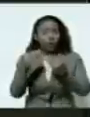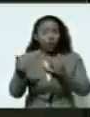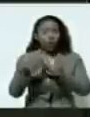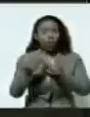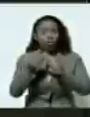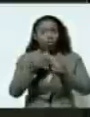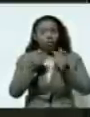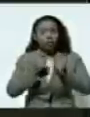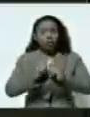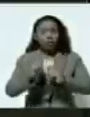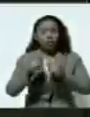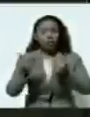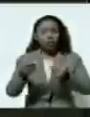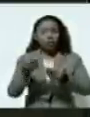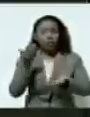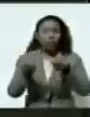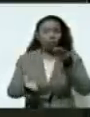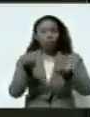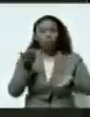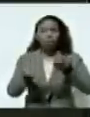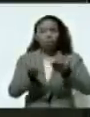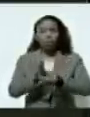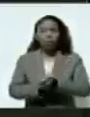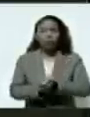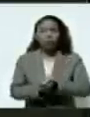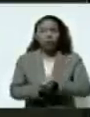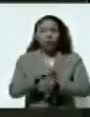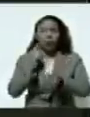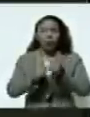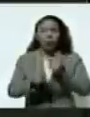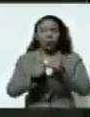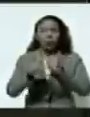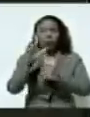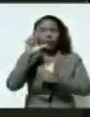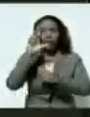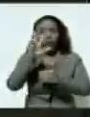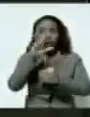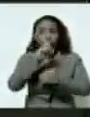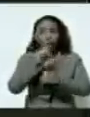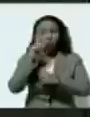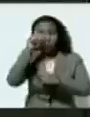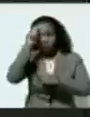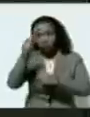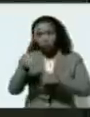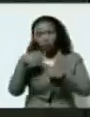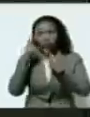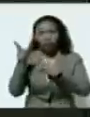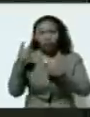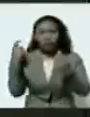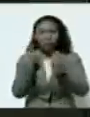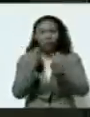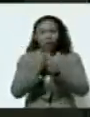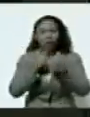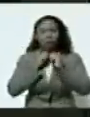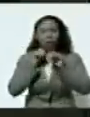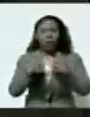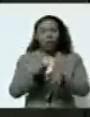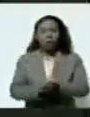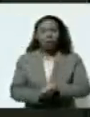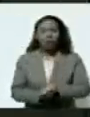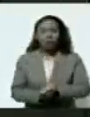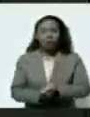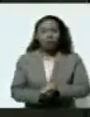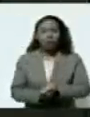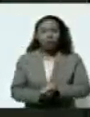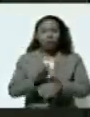ha intentado desestabilizar en los últimos 3 años. Es un reconocimiento de que esa pelea la perdieron,